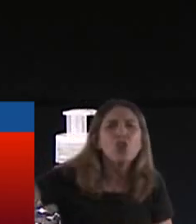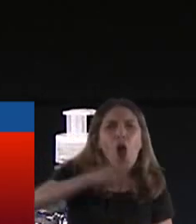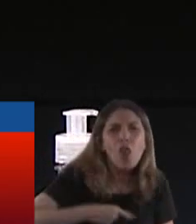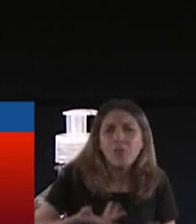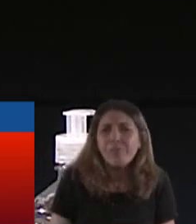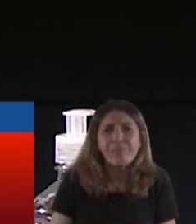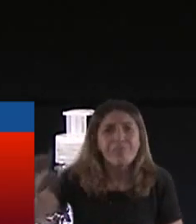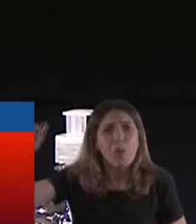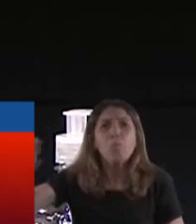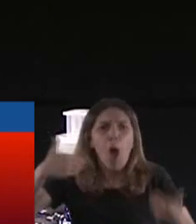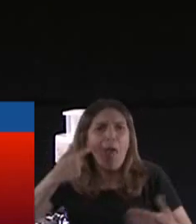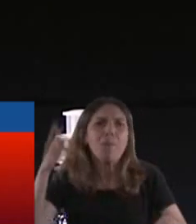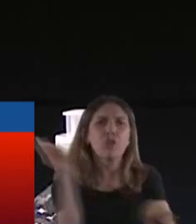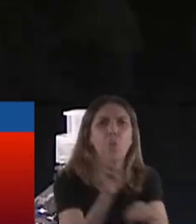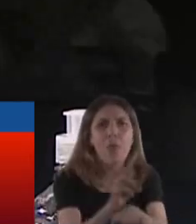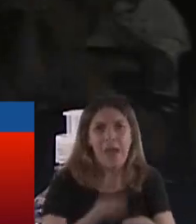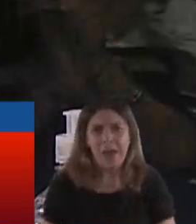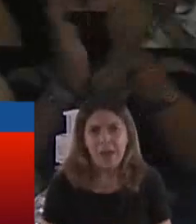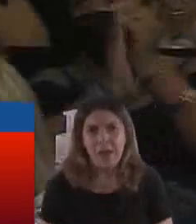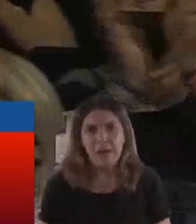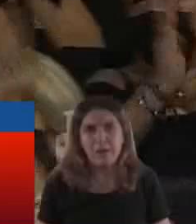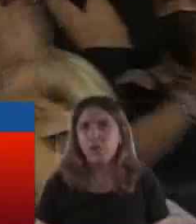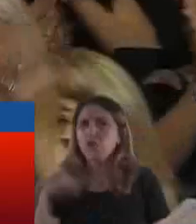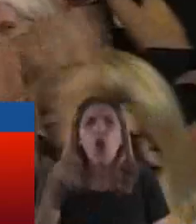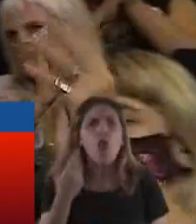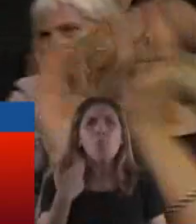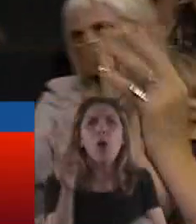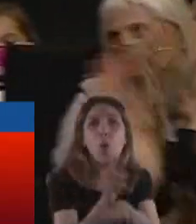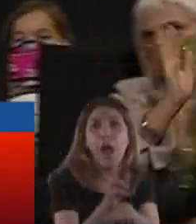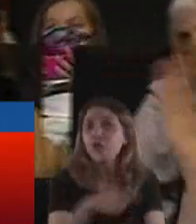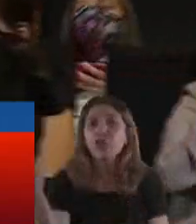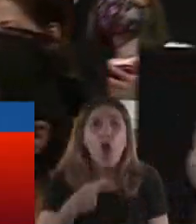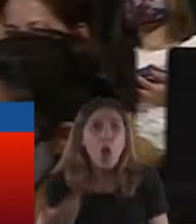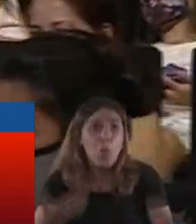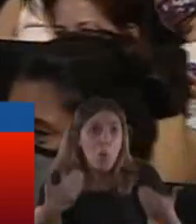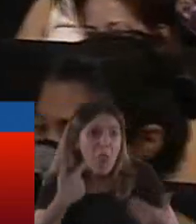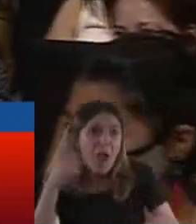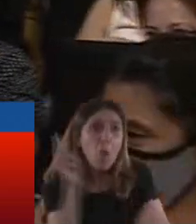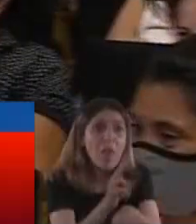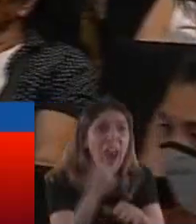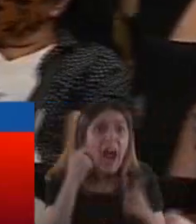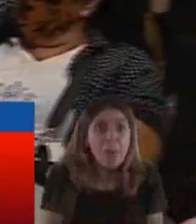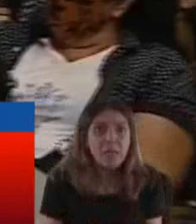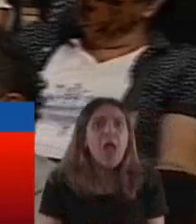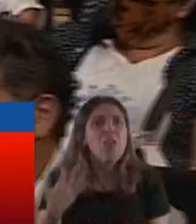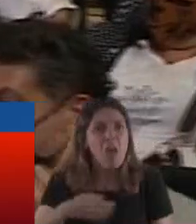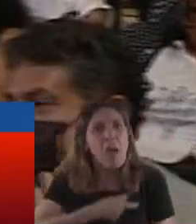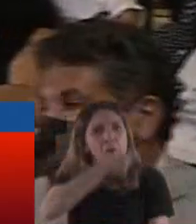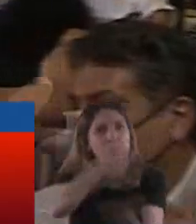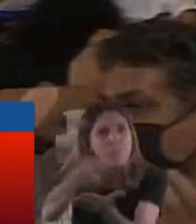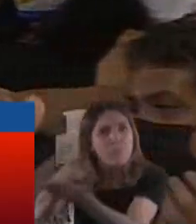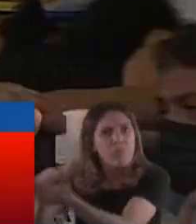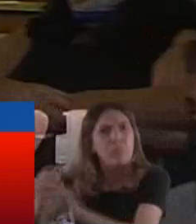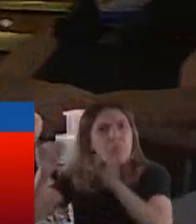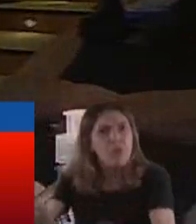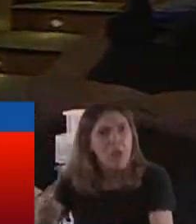cuidar. Todos nacimos para cuidar. Y como todos nacimos para cuidar, tenemos que recompensar el trabajo que